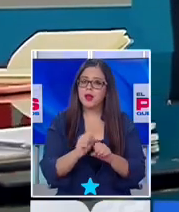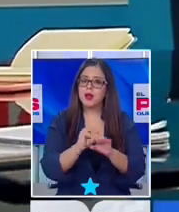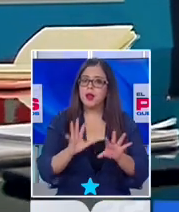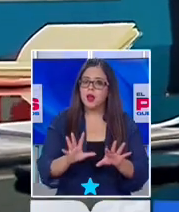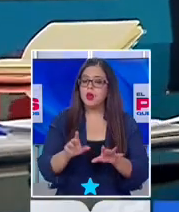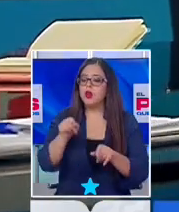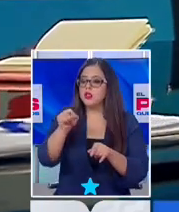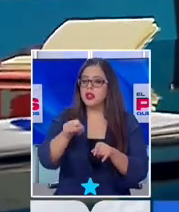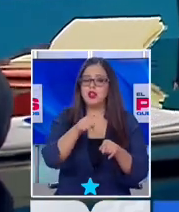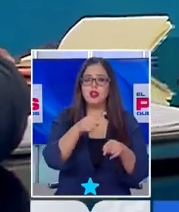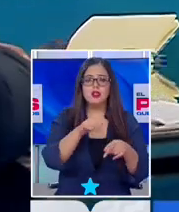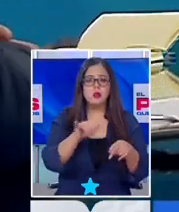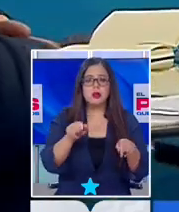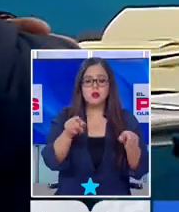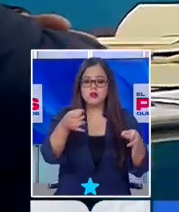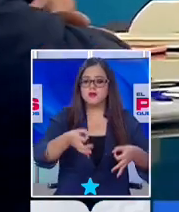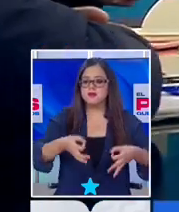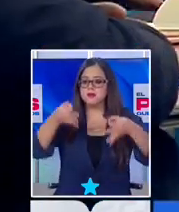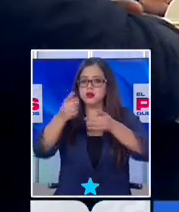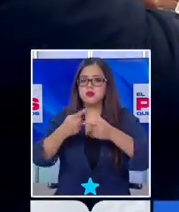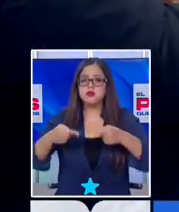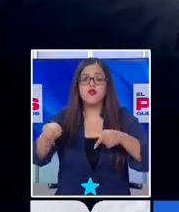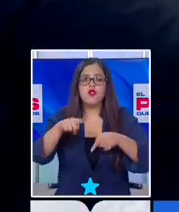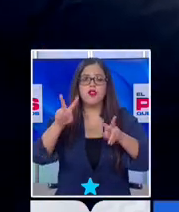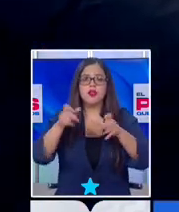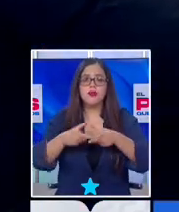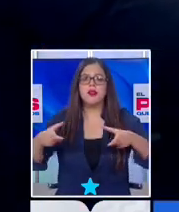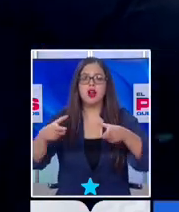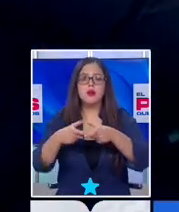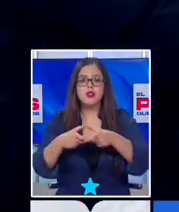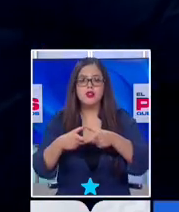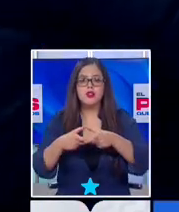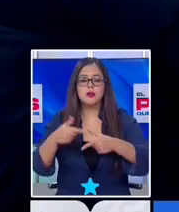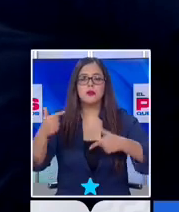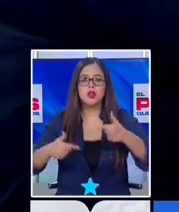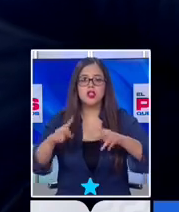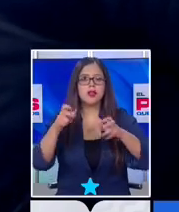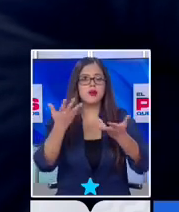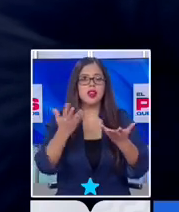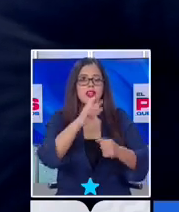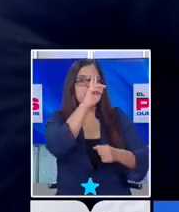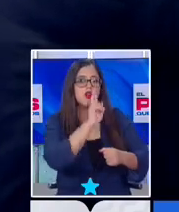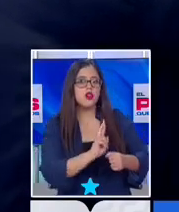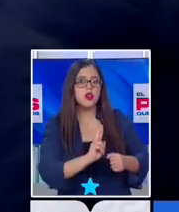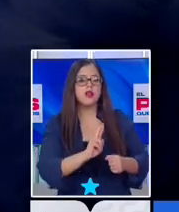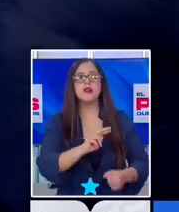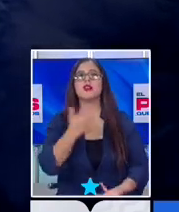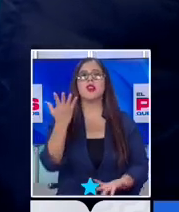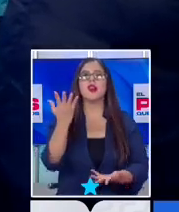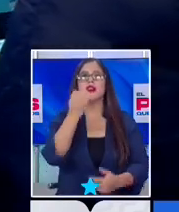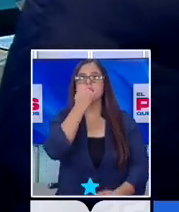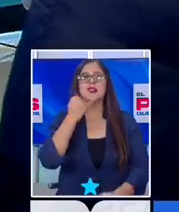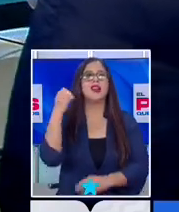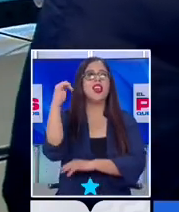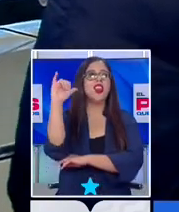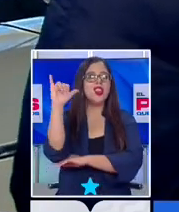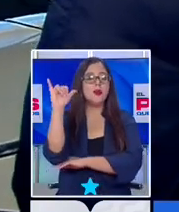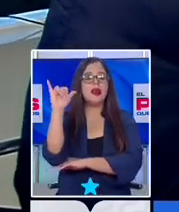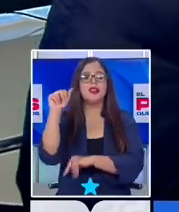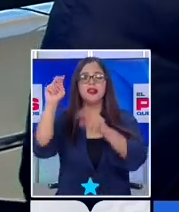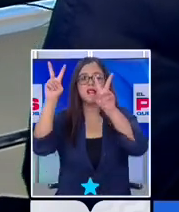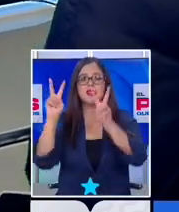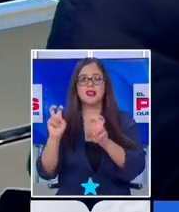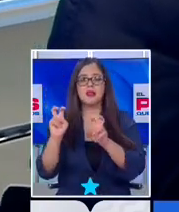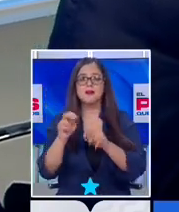vuelve a la comisión del sistema político lo que son las funciones da maré como has visto esto y también desde el punto de vista de quizás como el